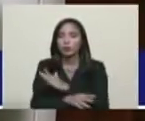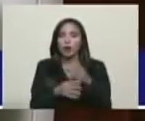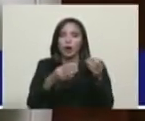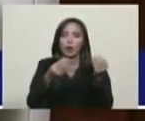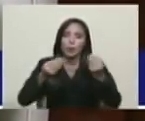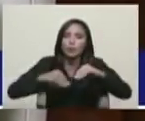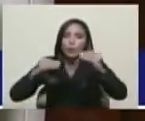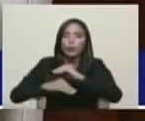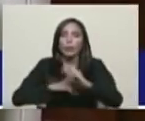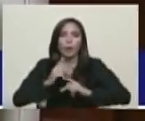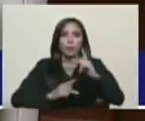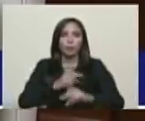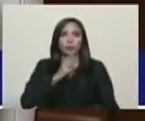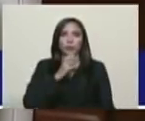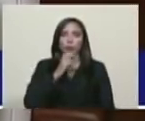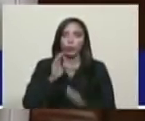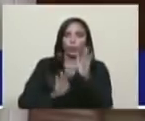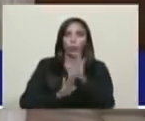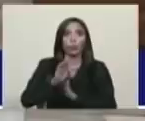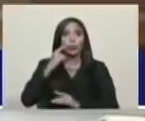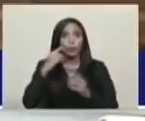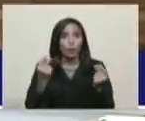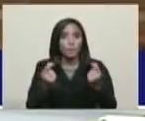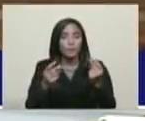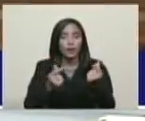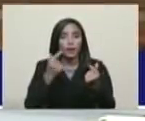para producir oro. Tomen nota,